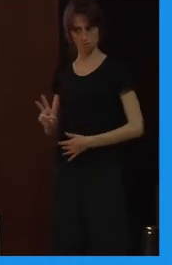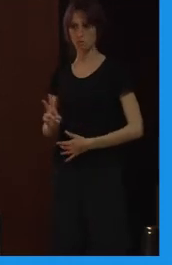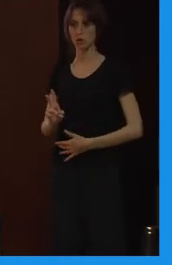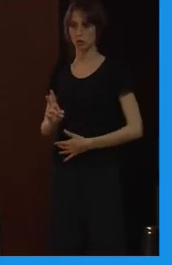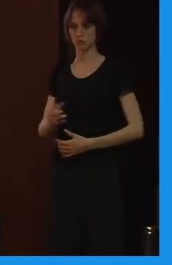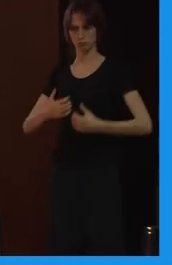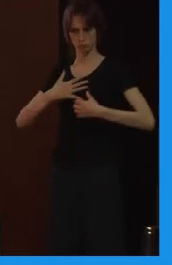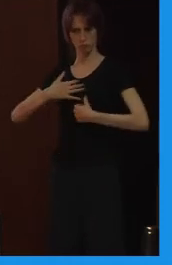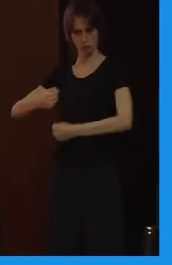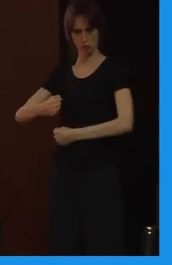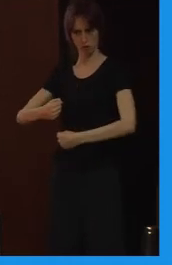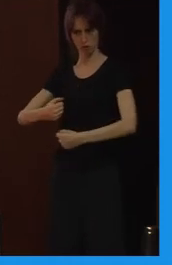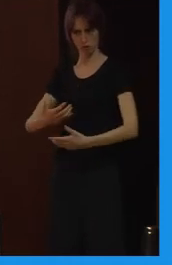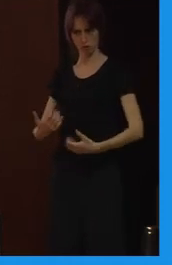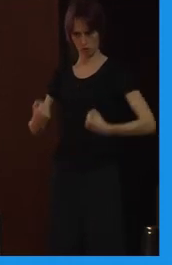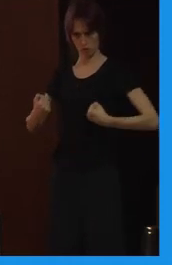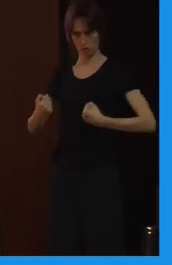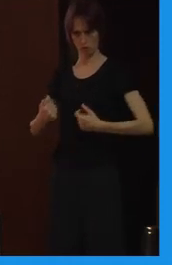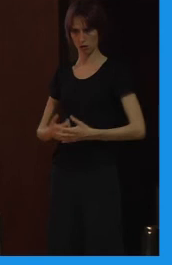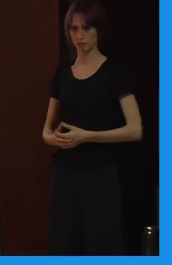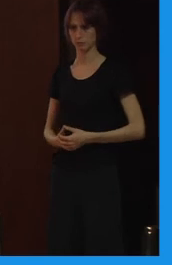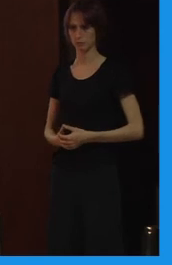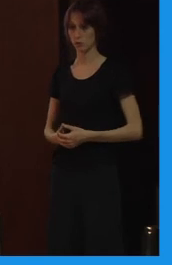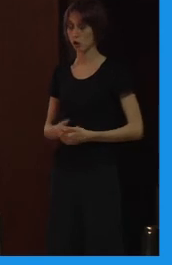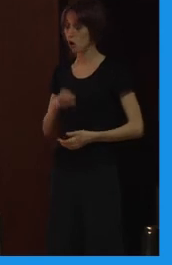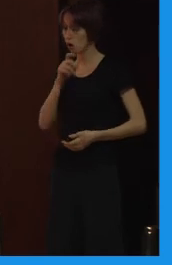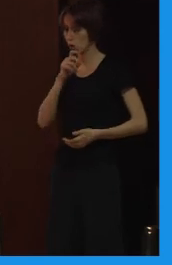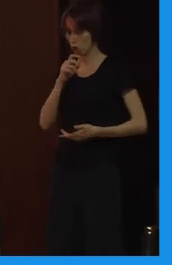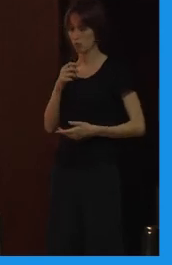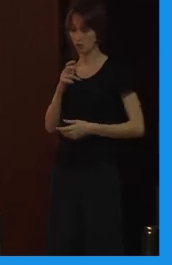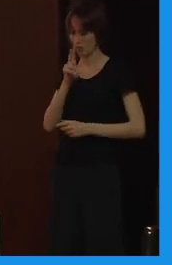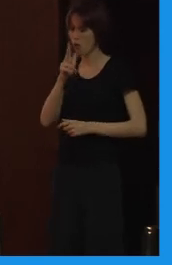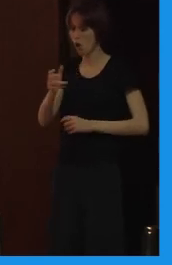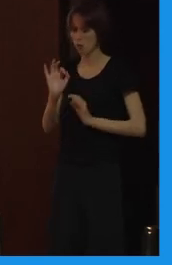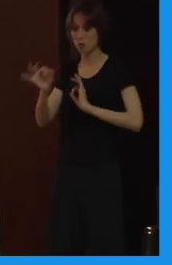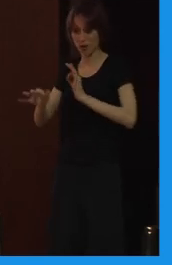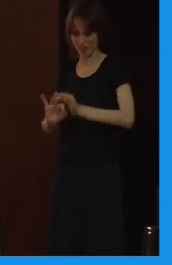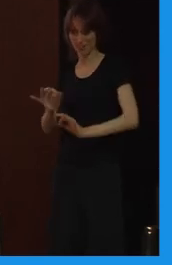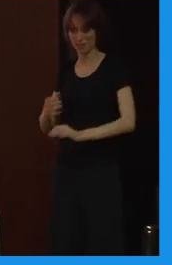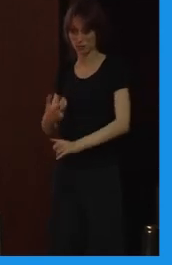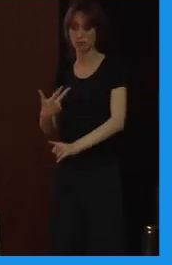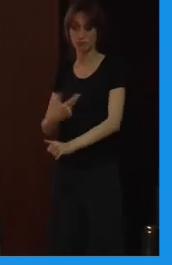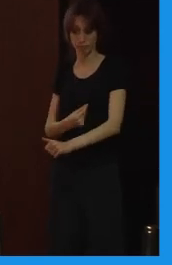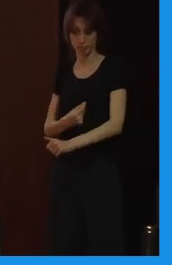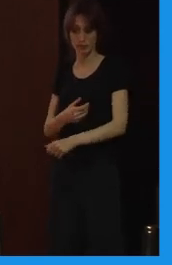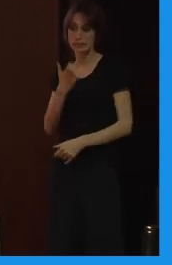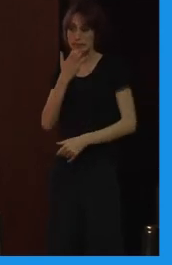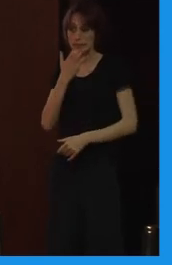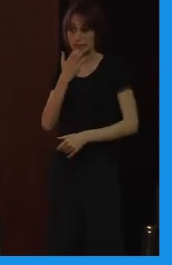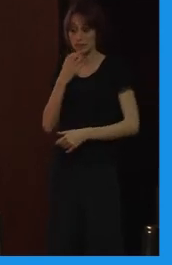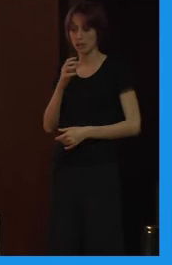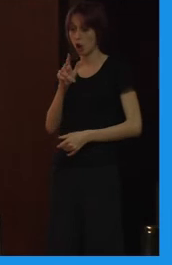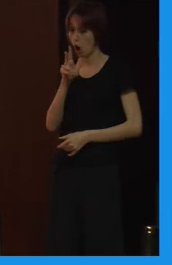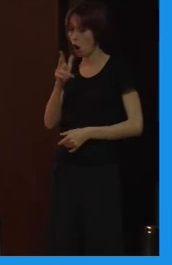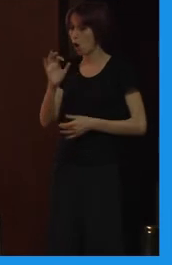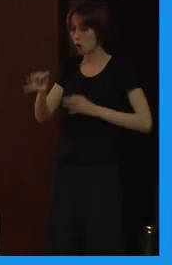fibromialgia también mejora la gente que se trata con hormona de crecimiento. Pero ya os digo, si no falta la hormona de crecimiento, todo lo que sea dar una